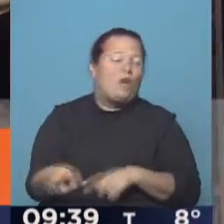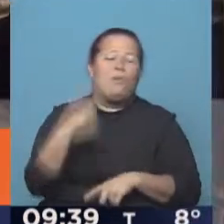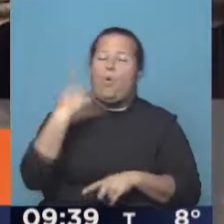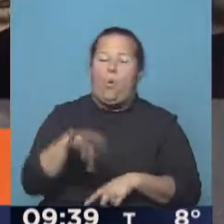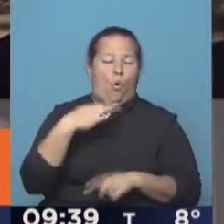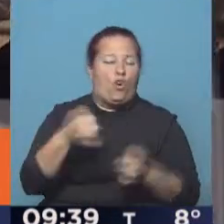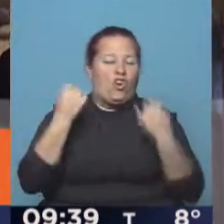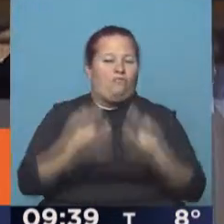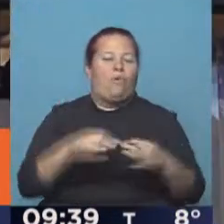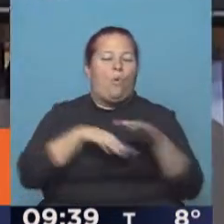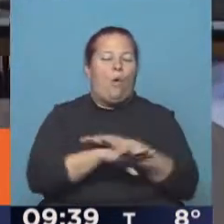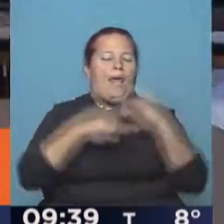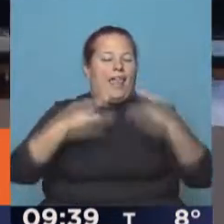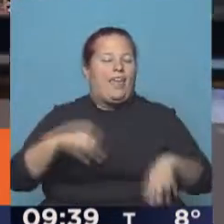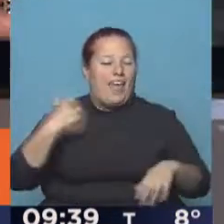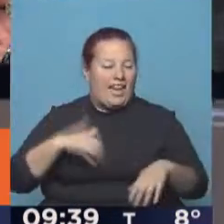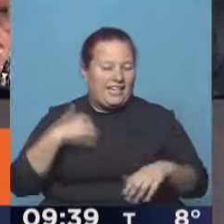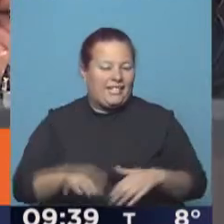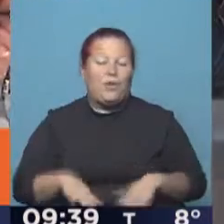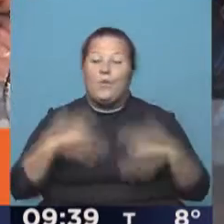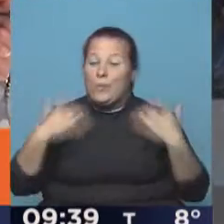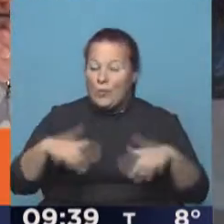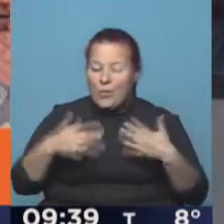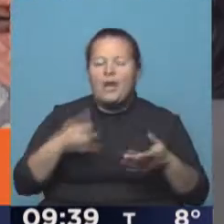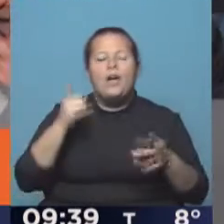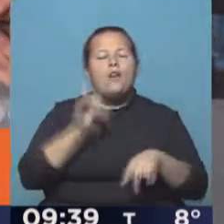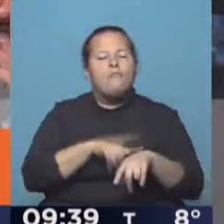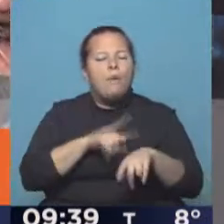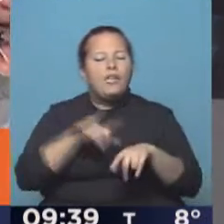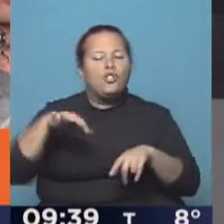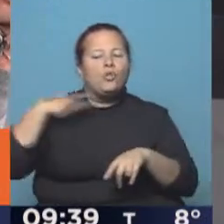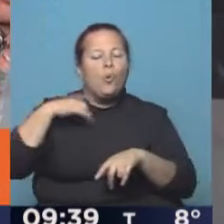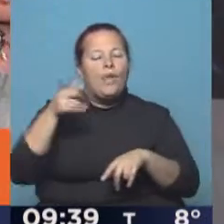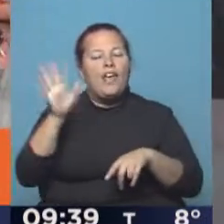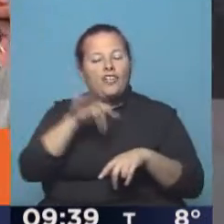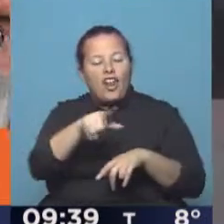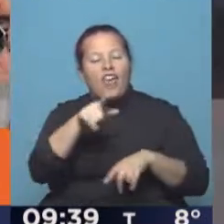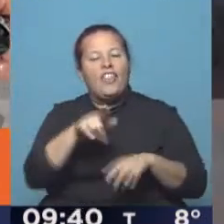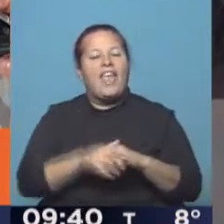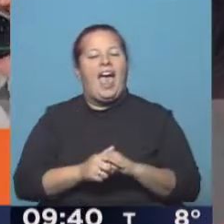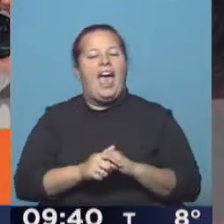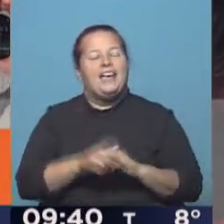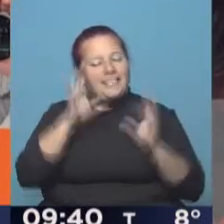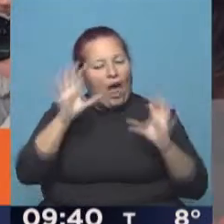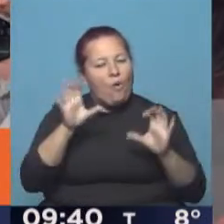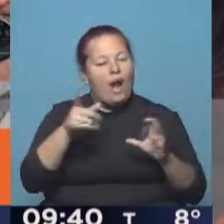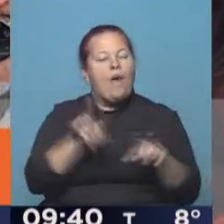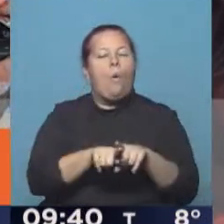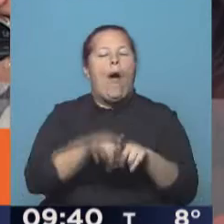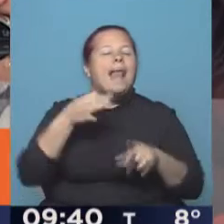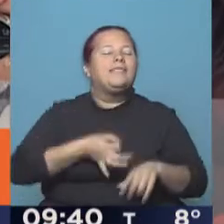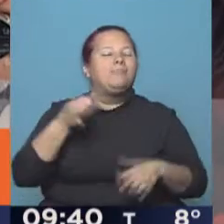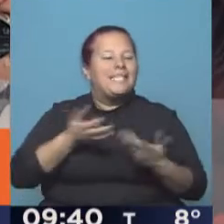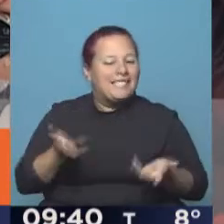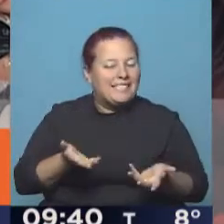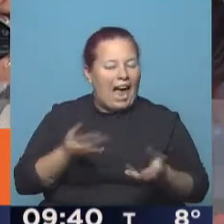único que tenemos de reserva moral en la Argentina. Wow. ¿Qué momentos de la vida cotidiana, Leandro, recuerdas como algo